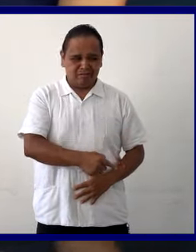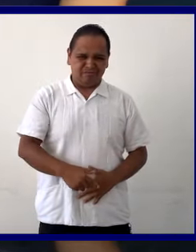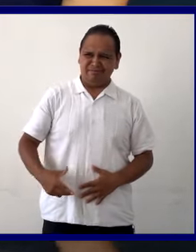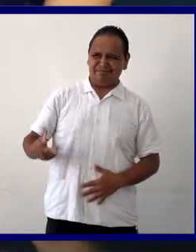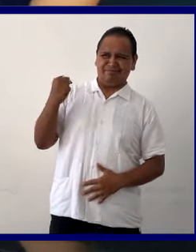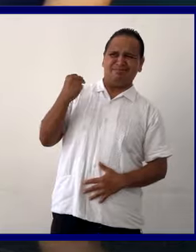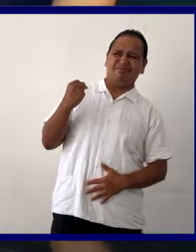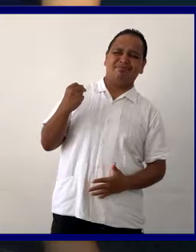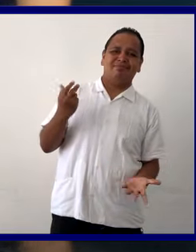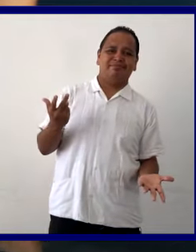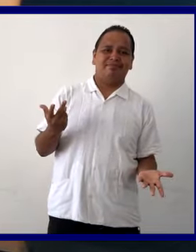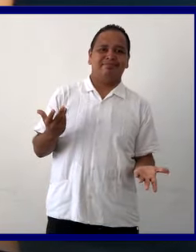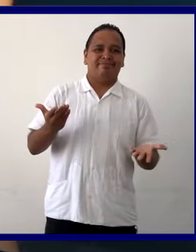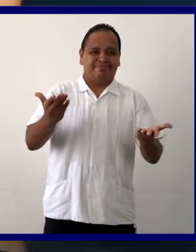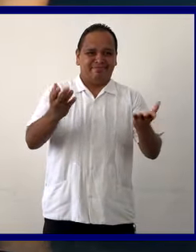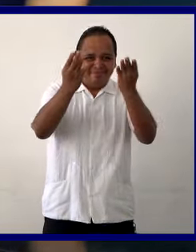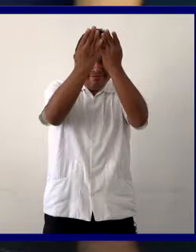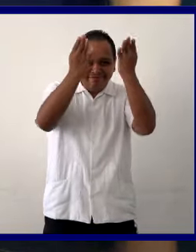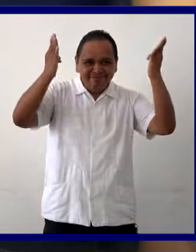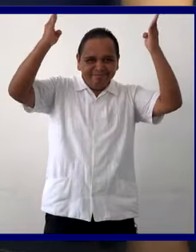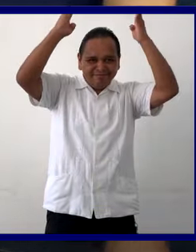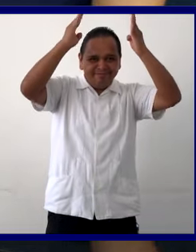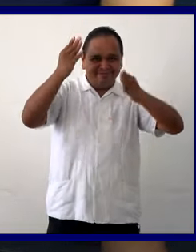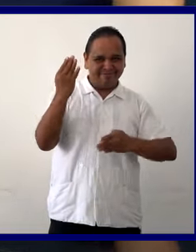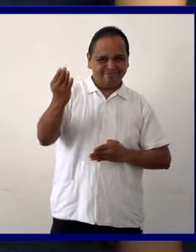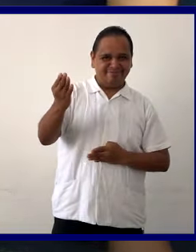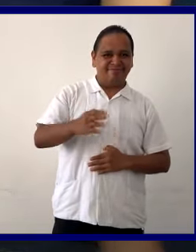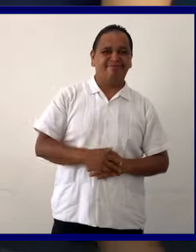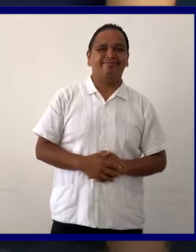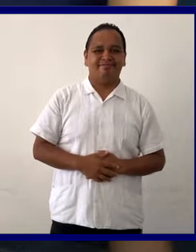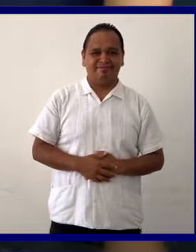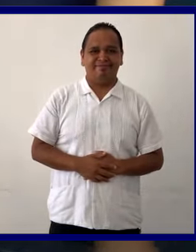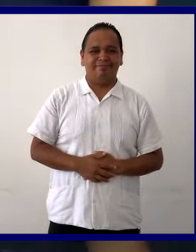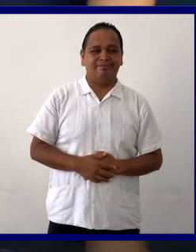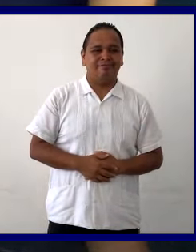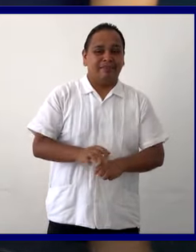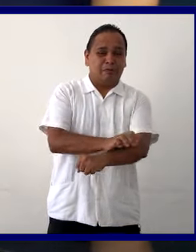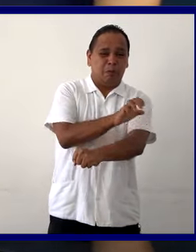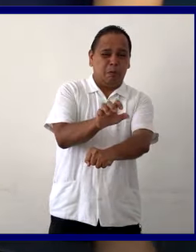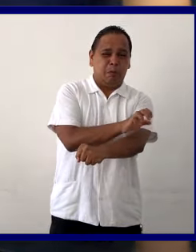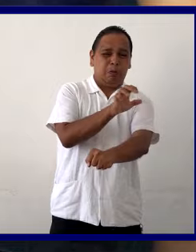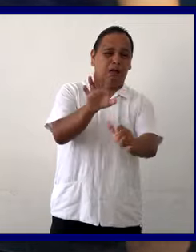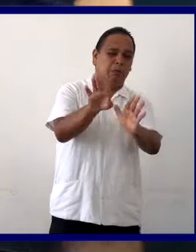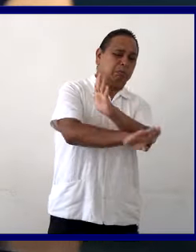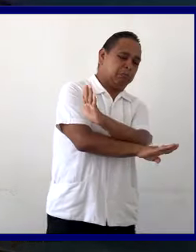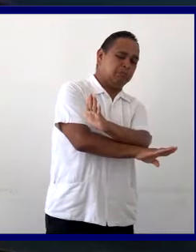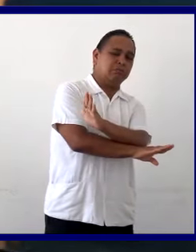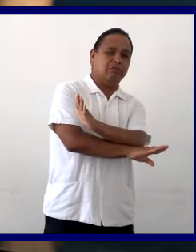Con ustedes, el chef Tino. Oye, se descargó tu pila, por cierto. ¿Qué?